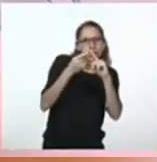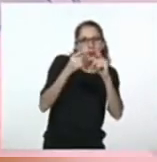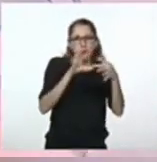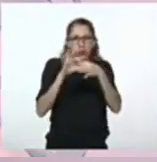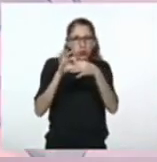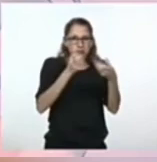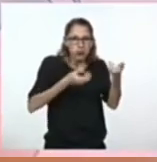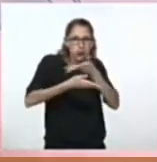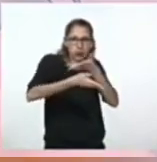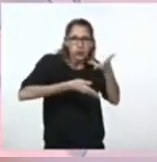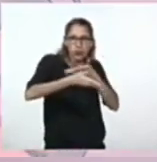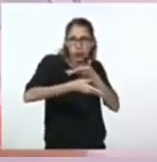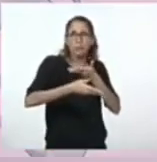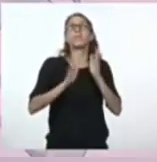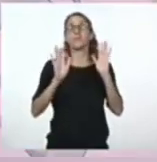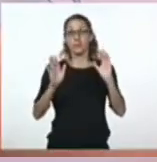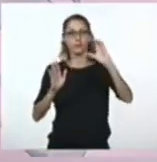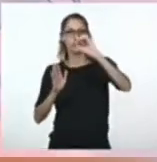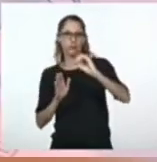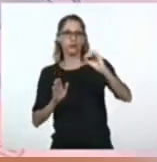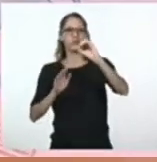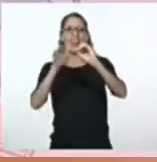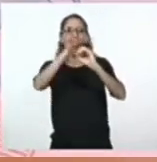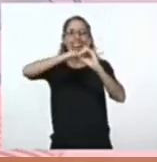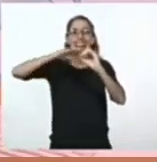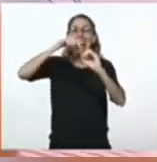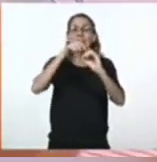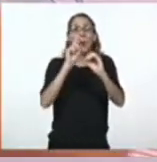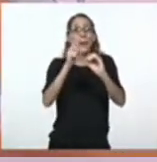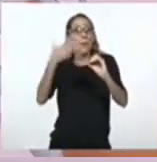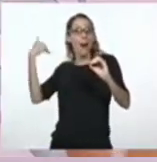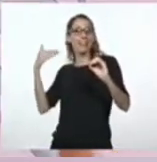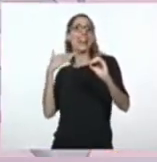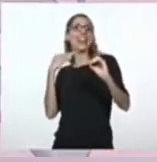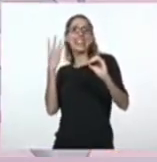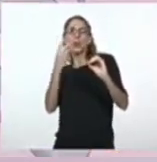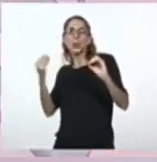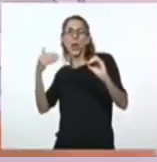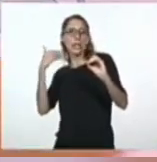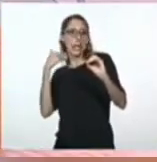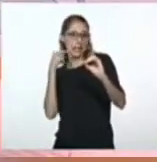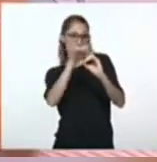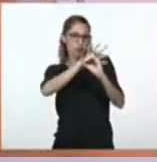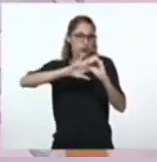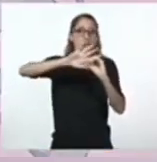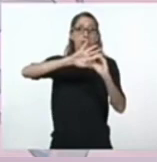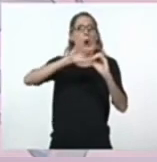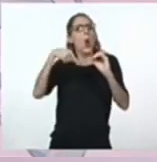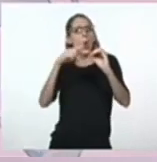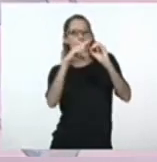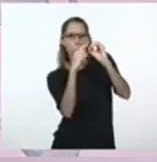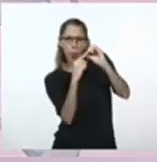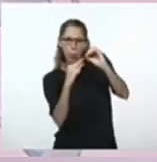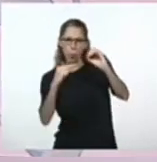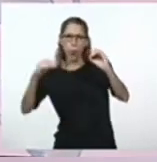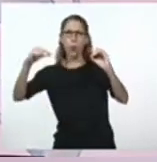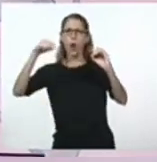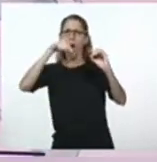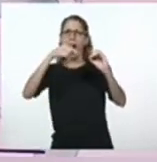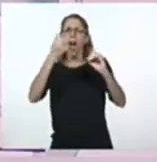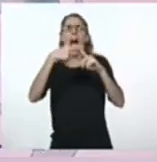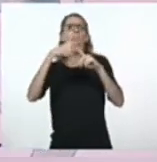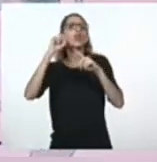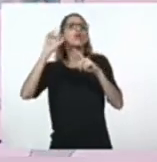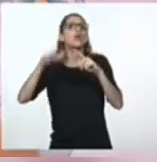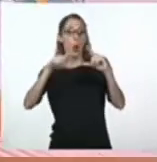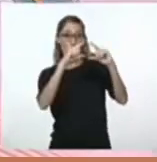parte como gris, ¿no? De cuando hablábamos de la sustancia gris. Y después tenemos el axón, que es los axones, ¿no? Lo que van a formar parte de la